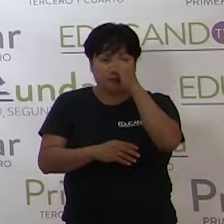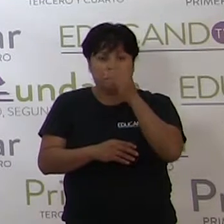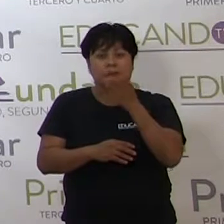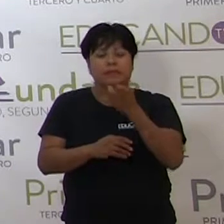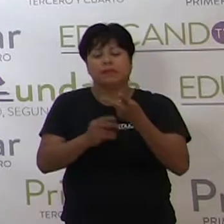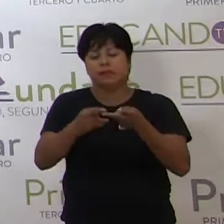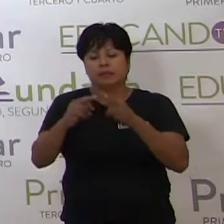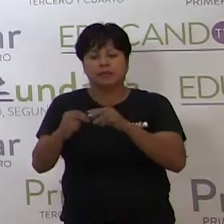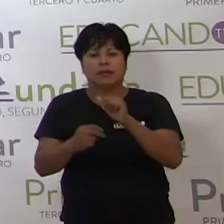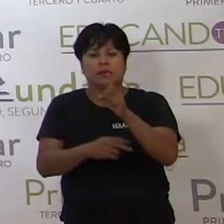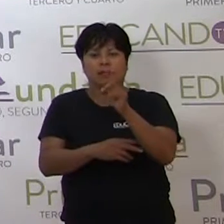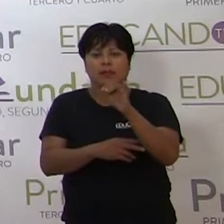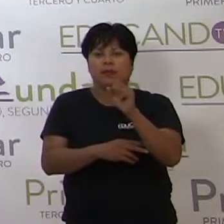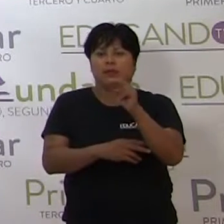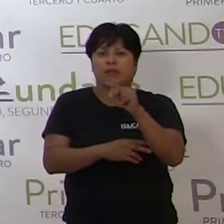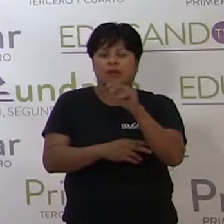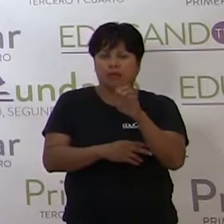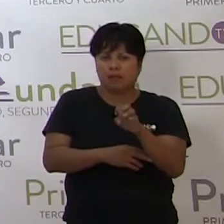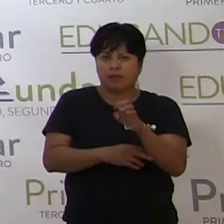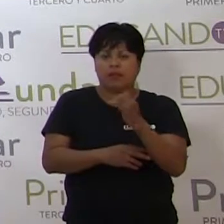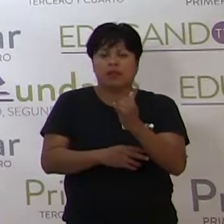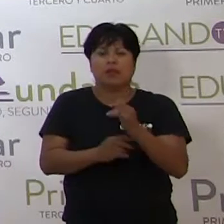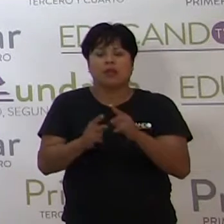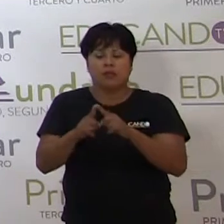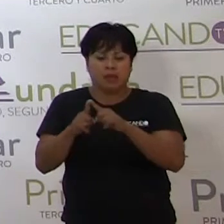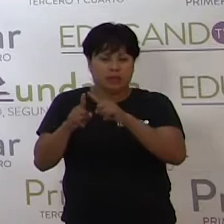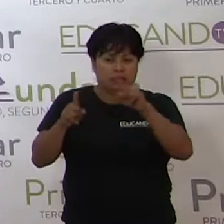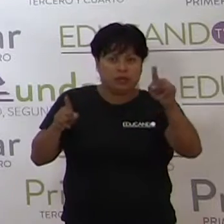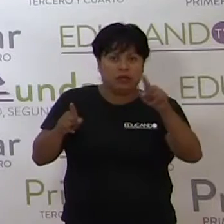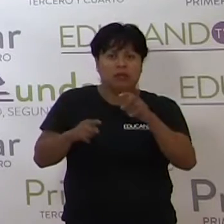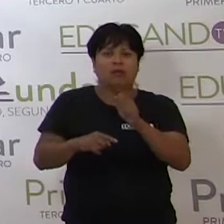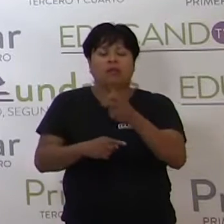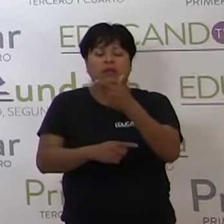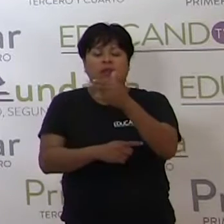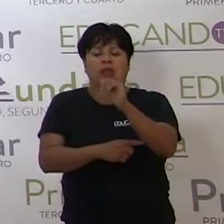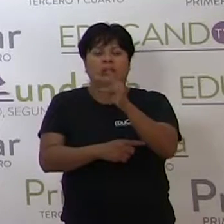cateto adyacente. Y el lado más largo,